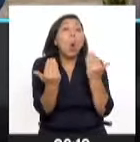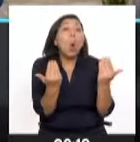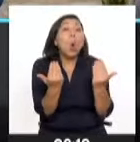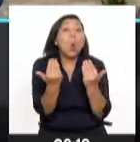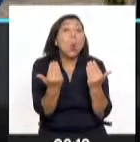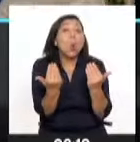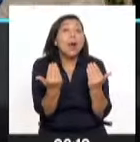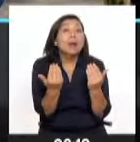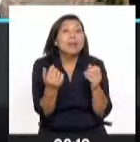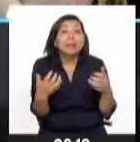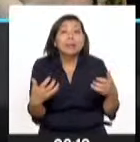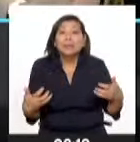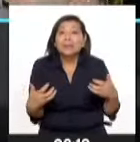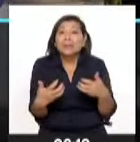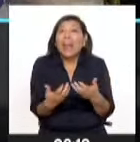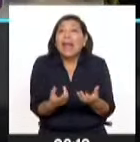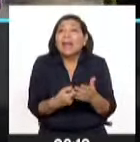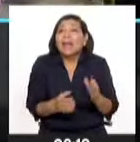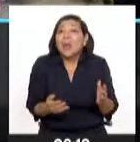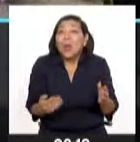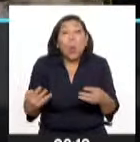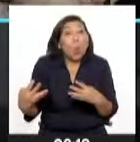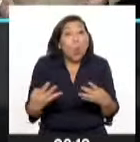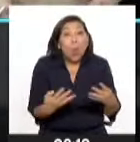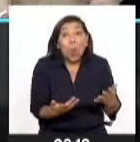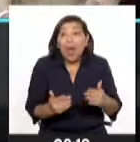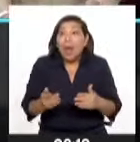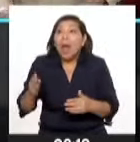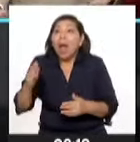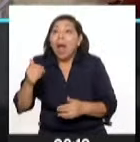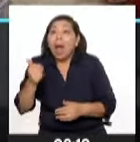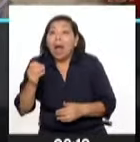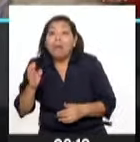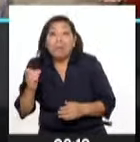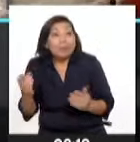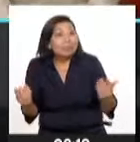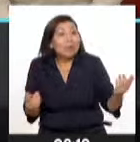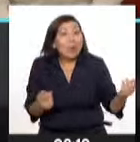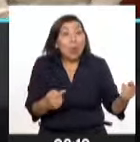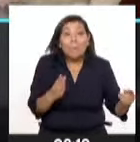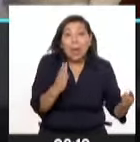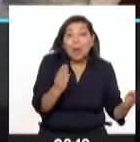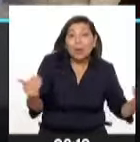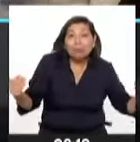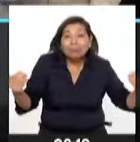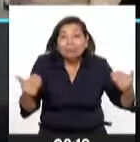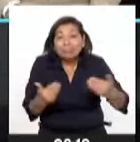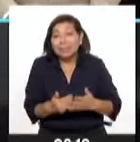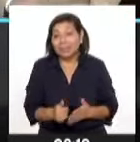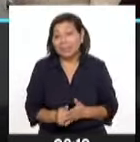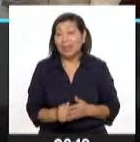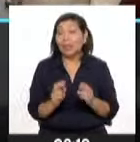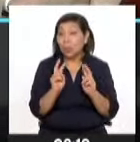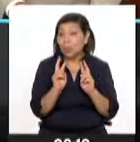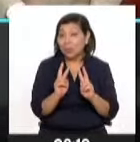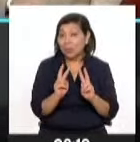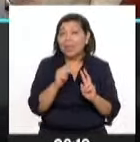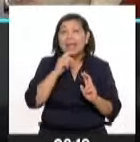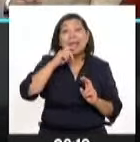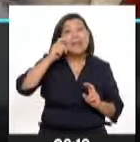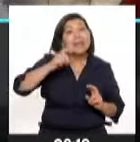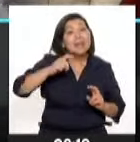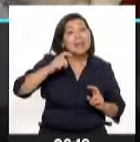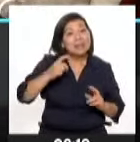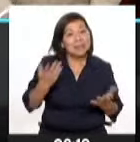digan, ya, que compitan, ¡fua! Están compitiendo en desigualdad de condiciones, y eso no es competencia. Otra condición que se tiene que cumplir necesariamente,